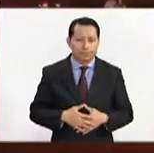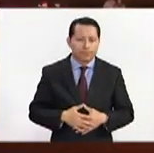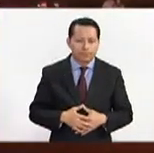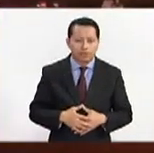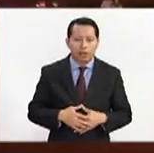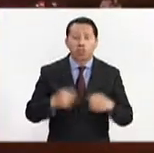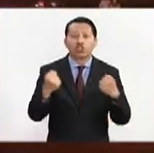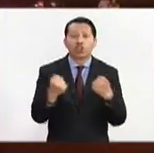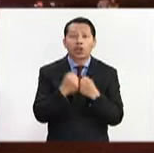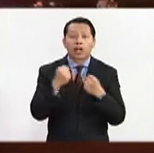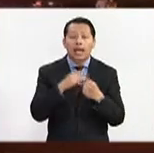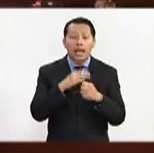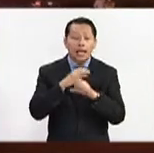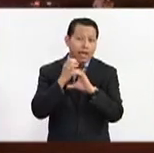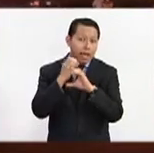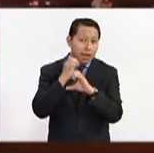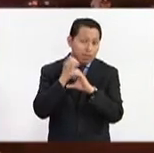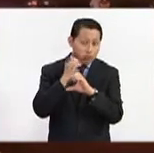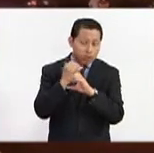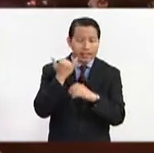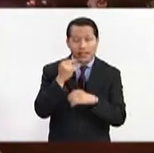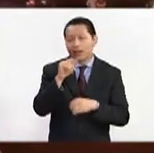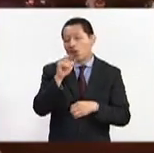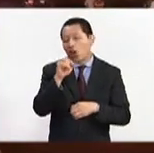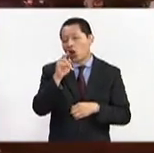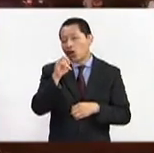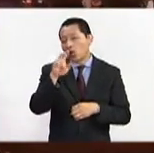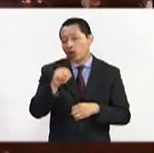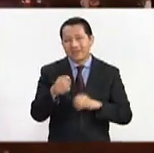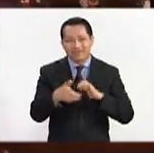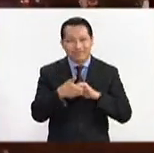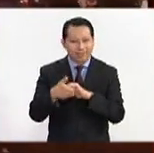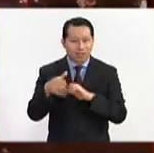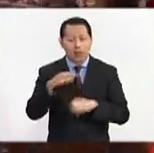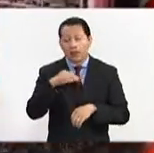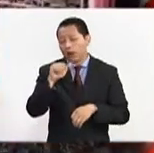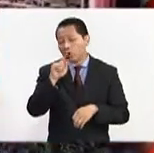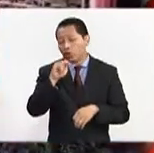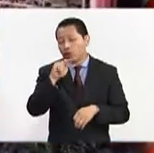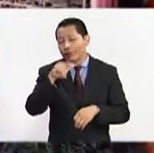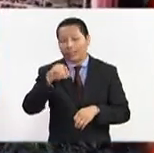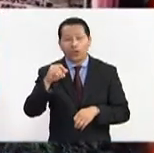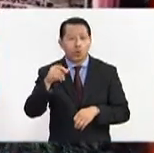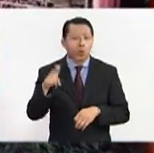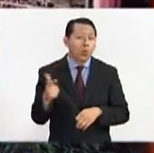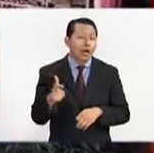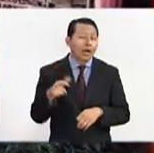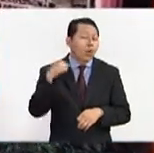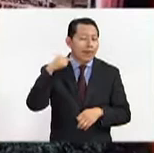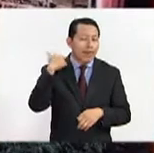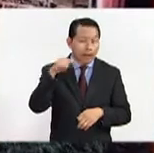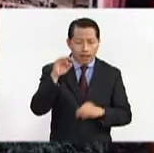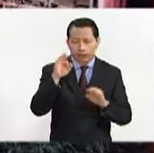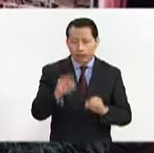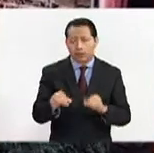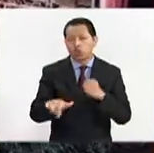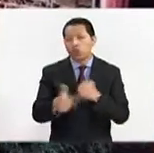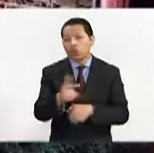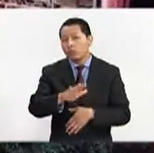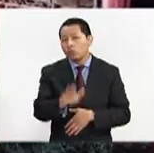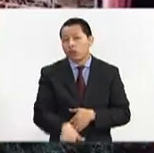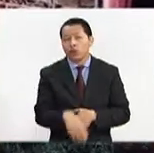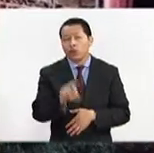Un choque entre un autobús de pasajeros y un Torton registrado en el municipio de Atotonilco, Guadalajara, dejó un saldo de 12 muertos